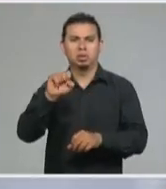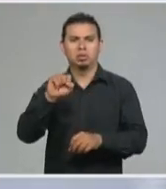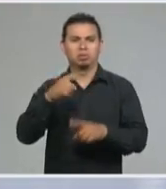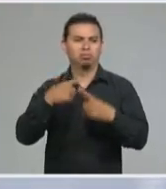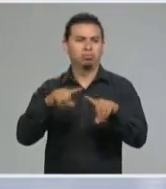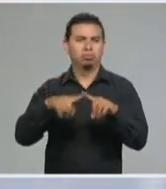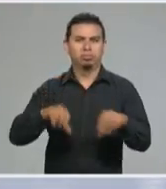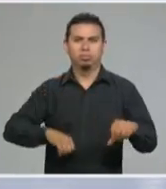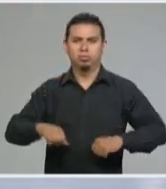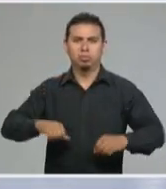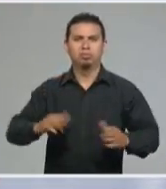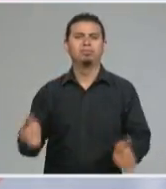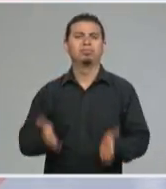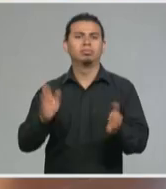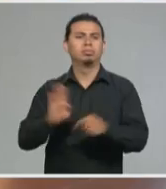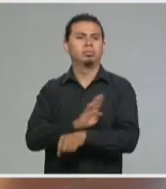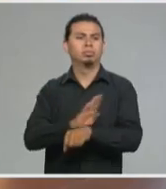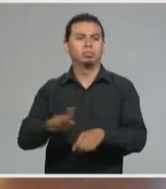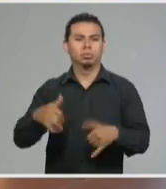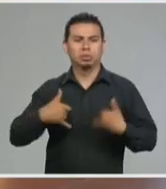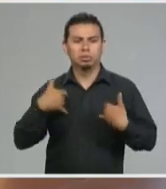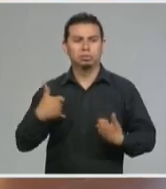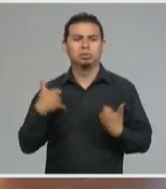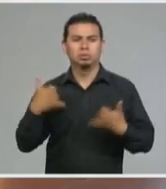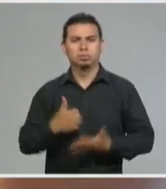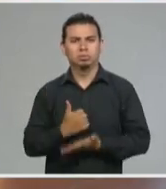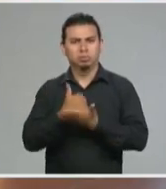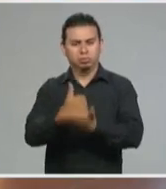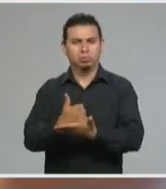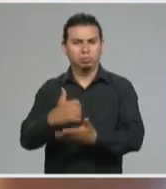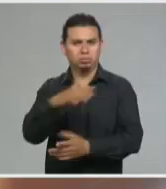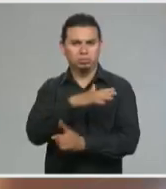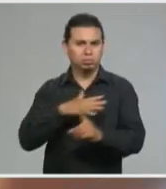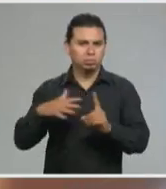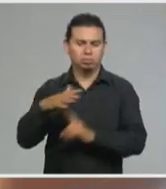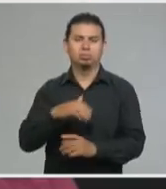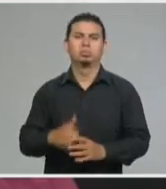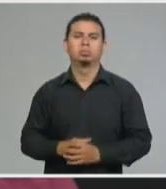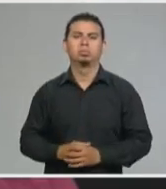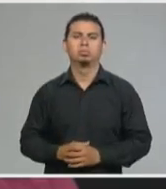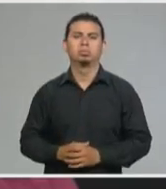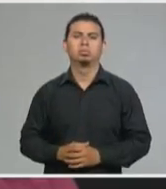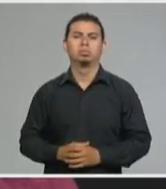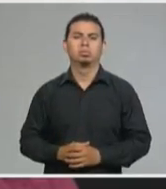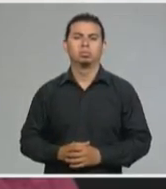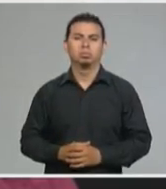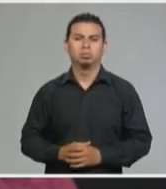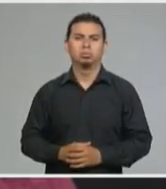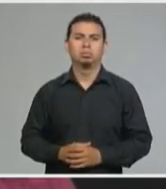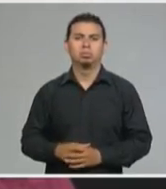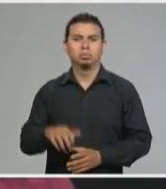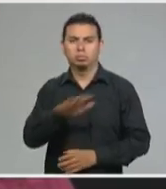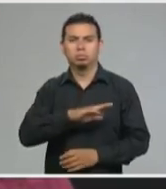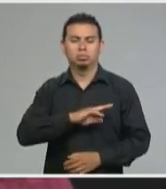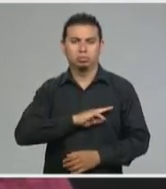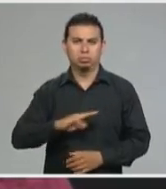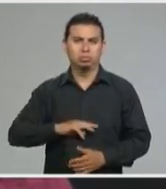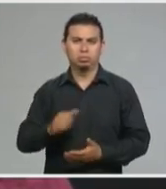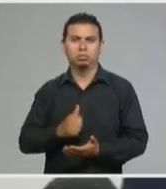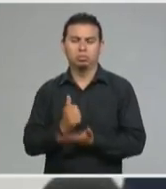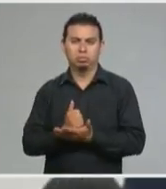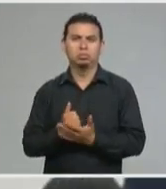que impulsarán en beneficio de este sector de la sociedad, de los jóvenes, de las jóvenes. El ayuntamiento de la